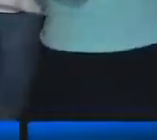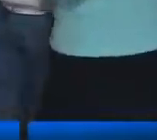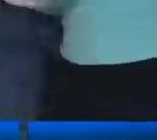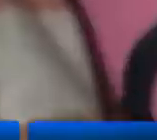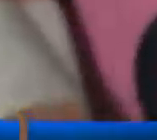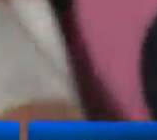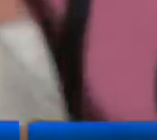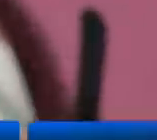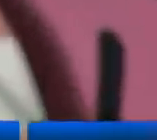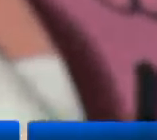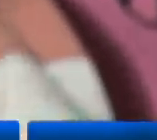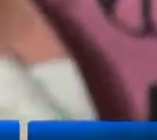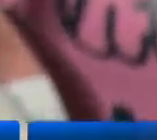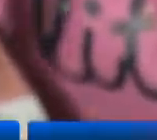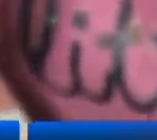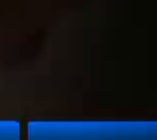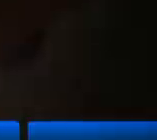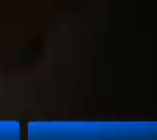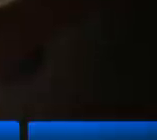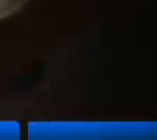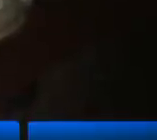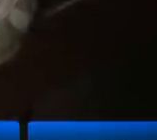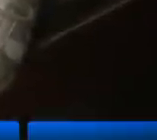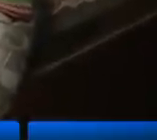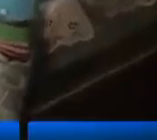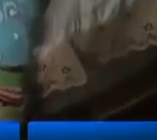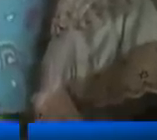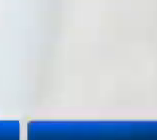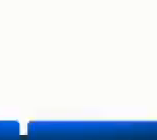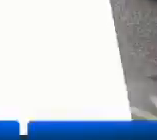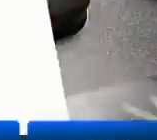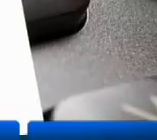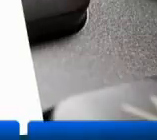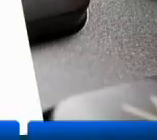su madre. Si usted desea colaborar con ella, puede contactarse al número